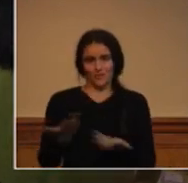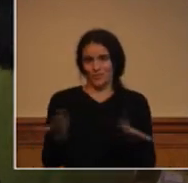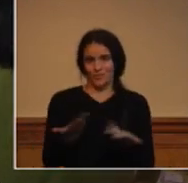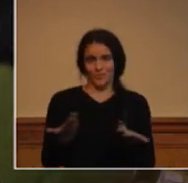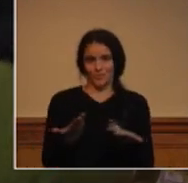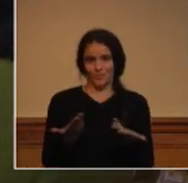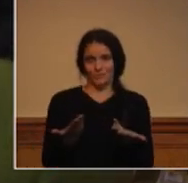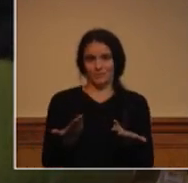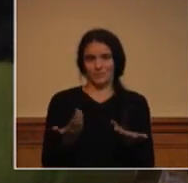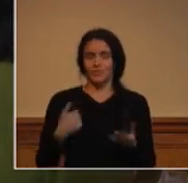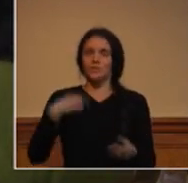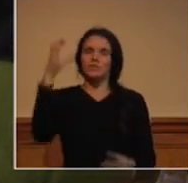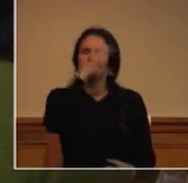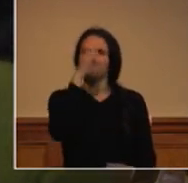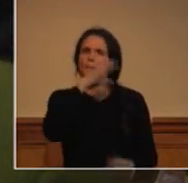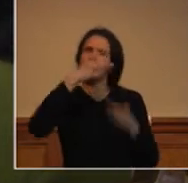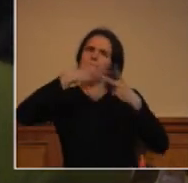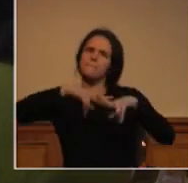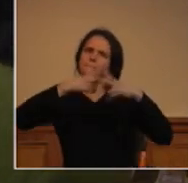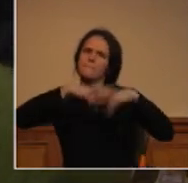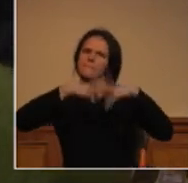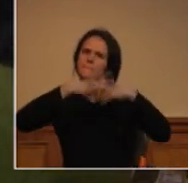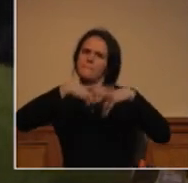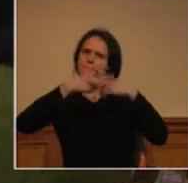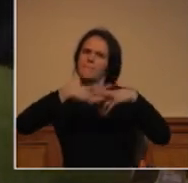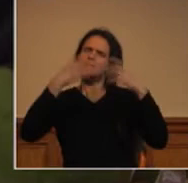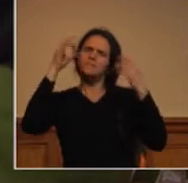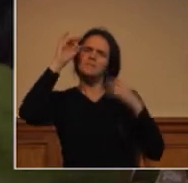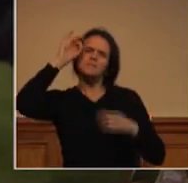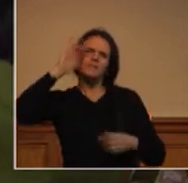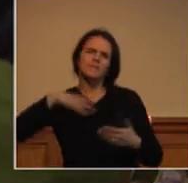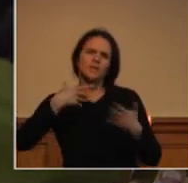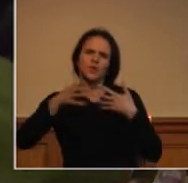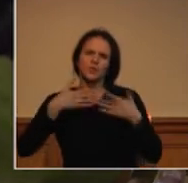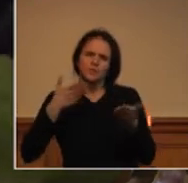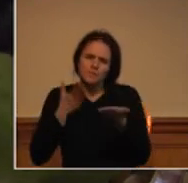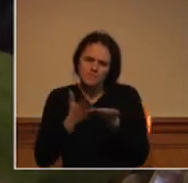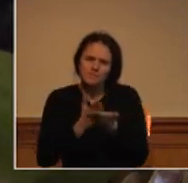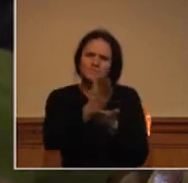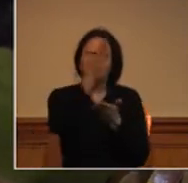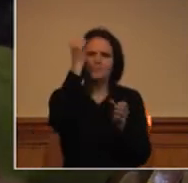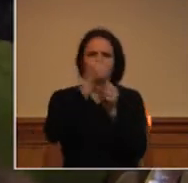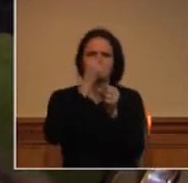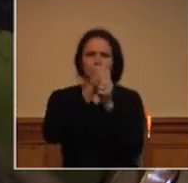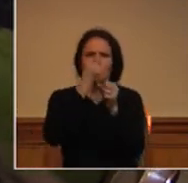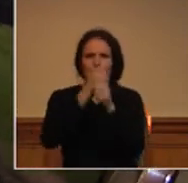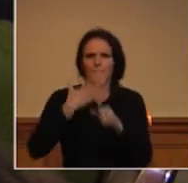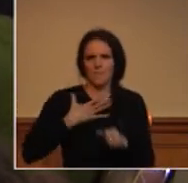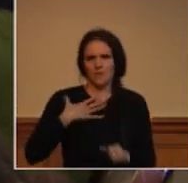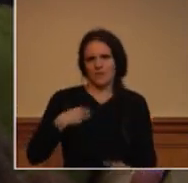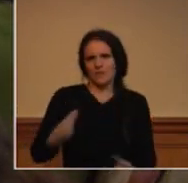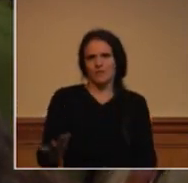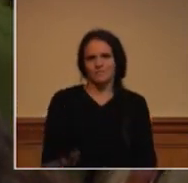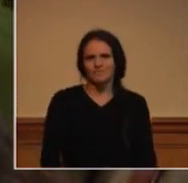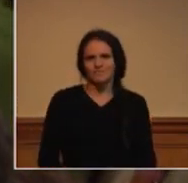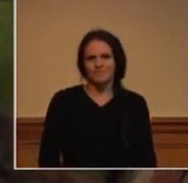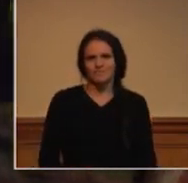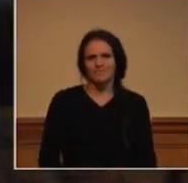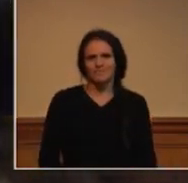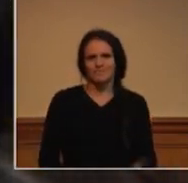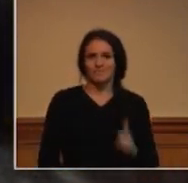podemos buscar la herramienta para saber desde dónde comenzar con nuestros hijos?